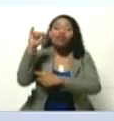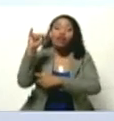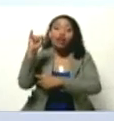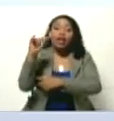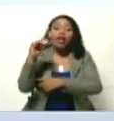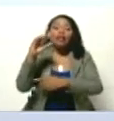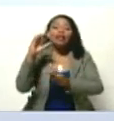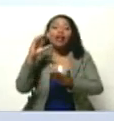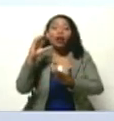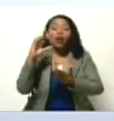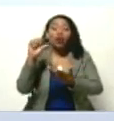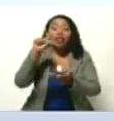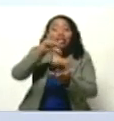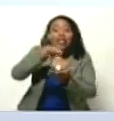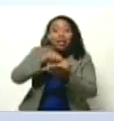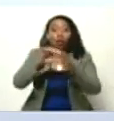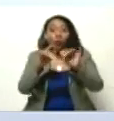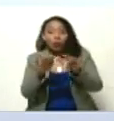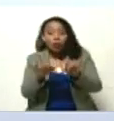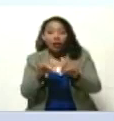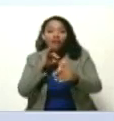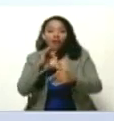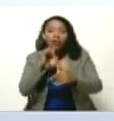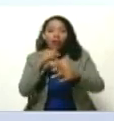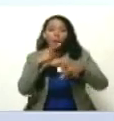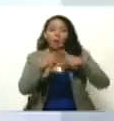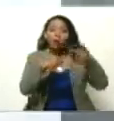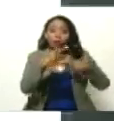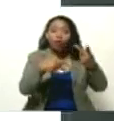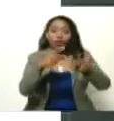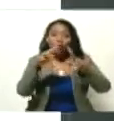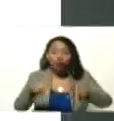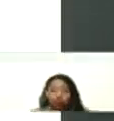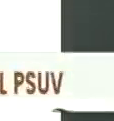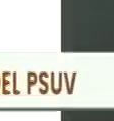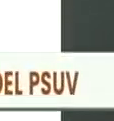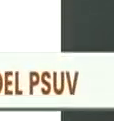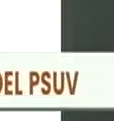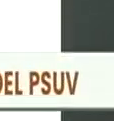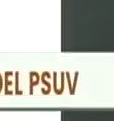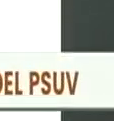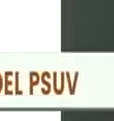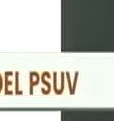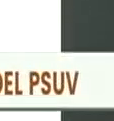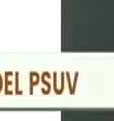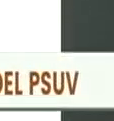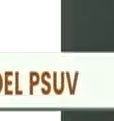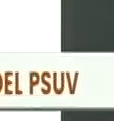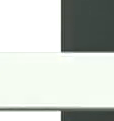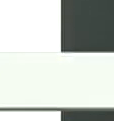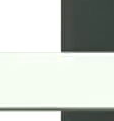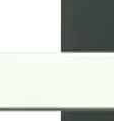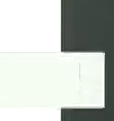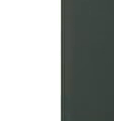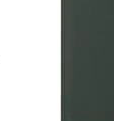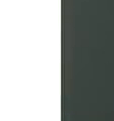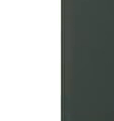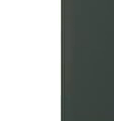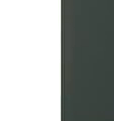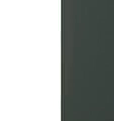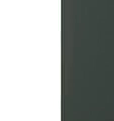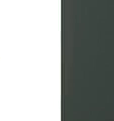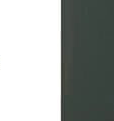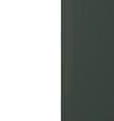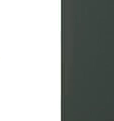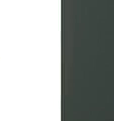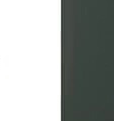centros de cómputo se debe reportar la información y datos del proceso de renovación de las estructuras medias del PSUV. A través de la plataforma